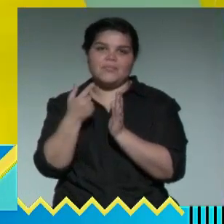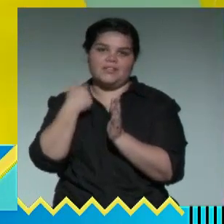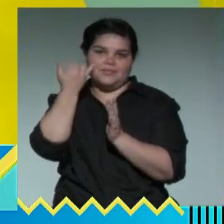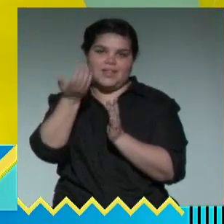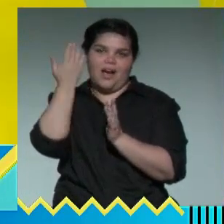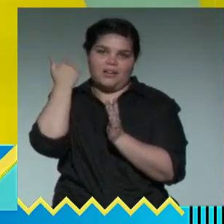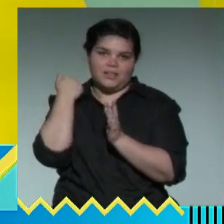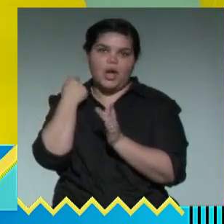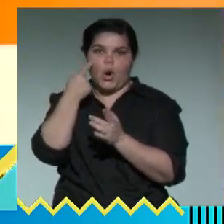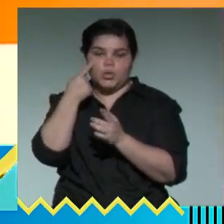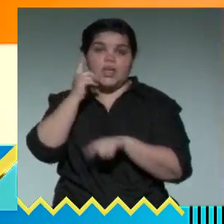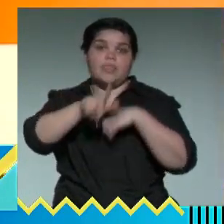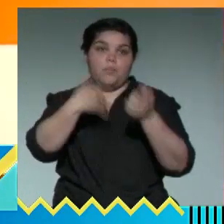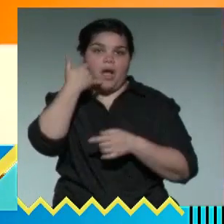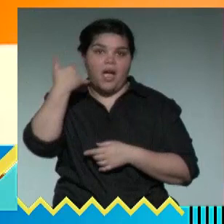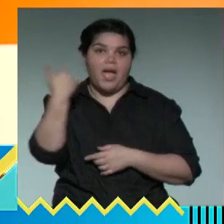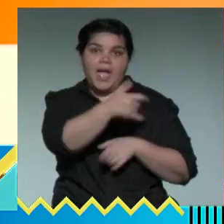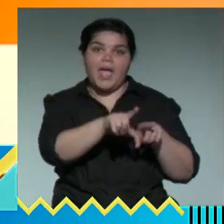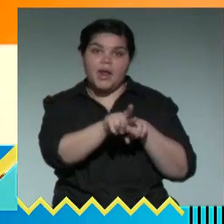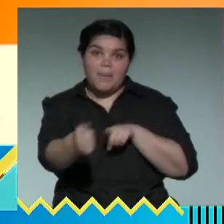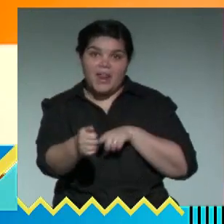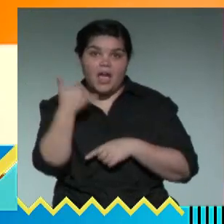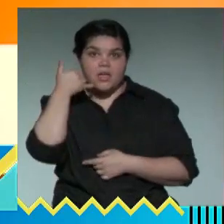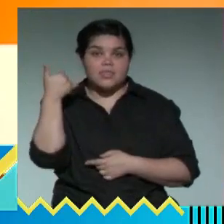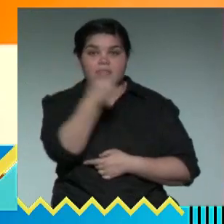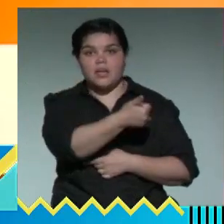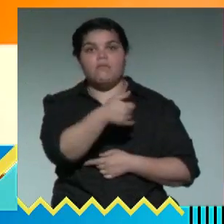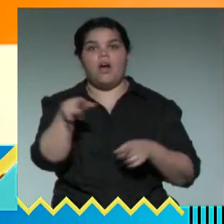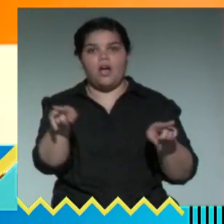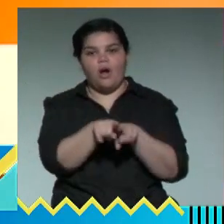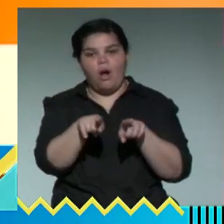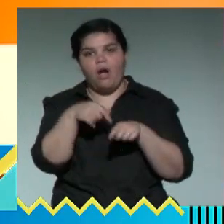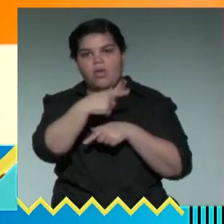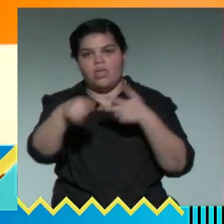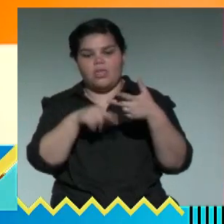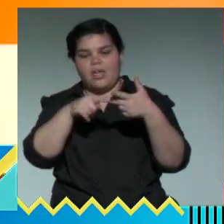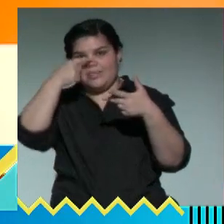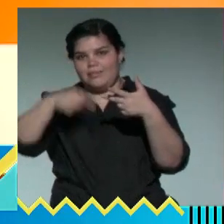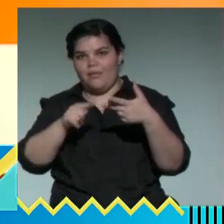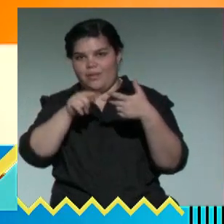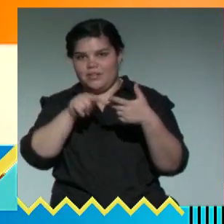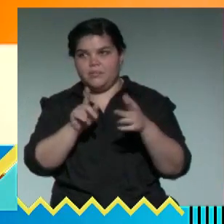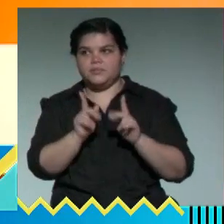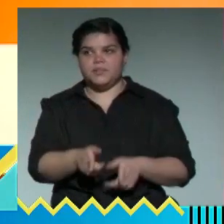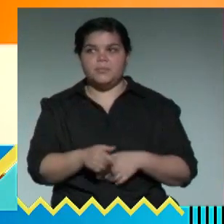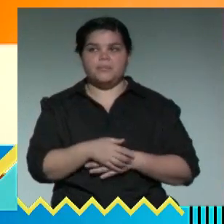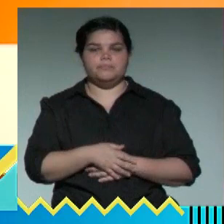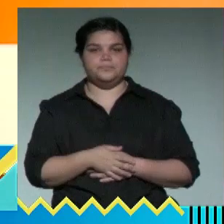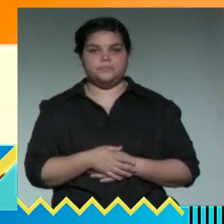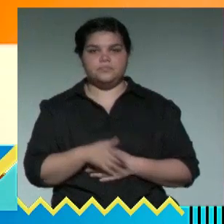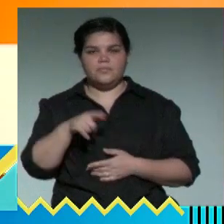de publicidad. Claro. O sea, porque se concibieron ya desde sí como un producto. Y también me causó mucha gracia leyendo una de las biografías que hay,